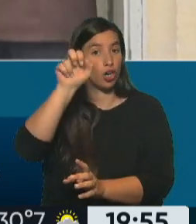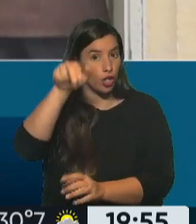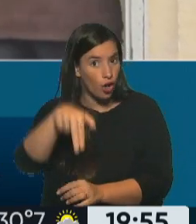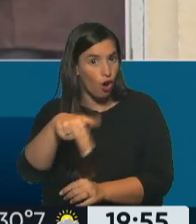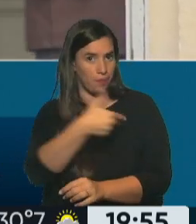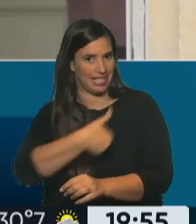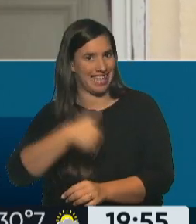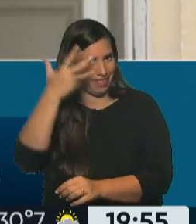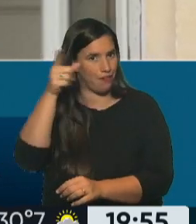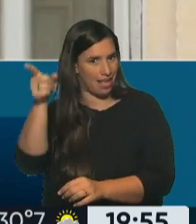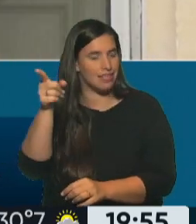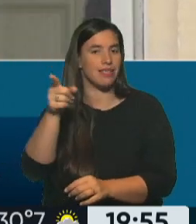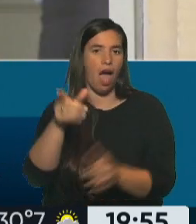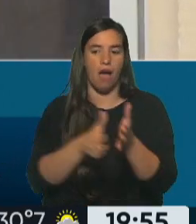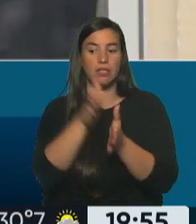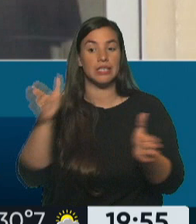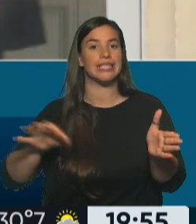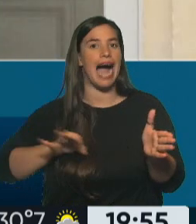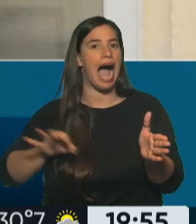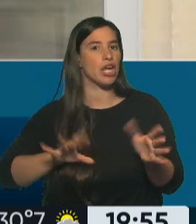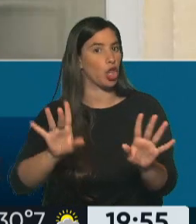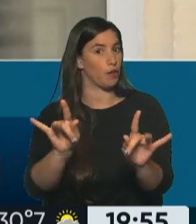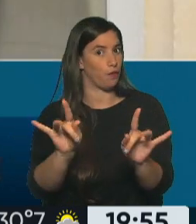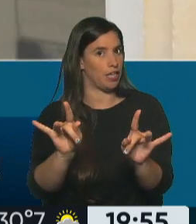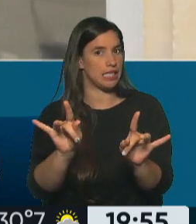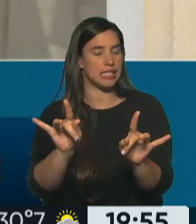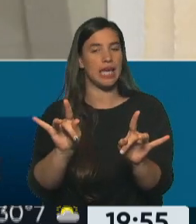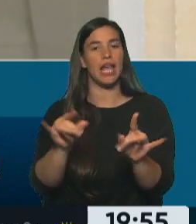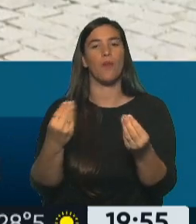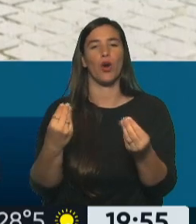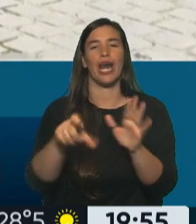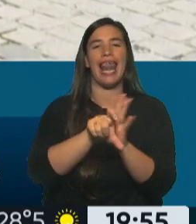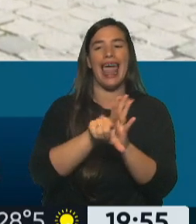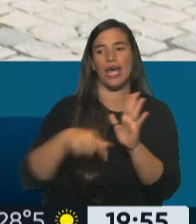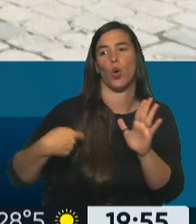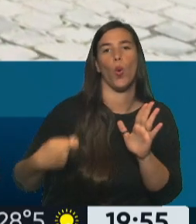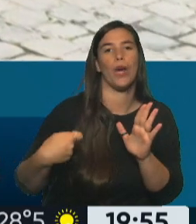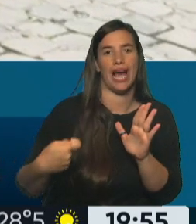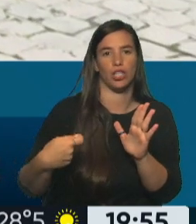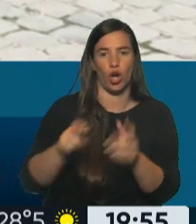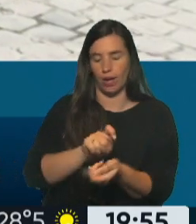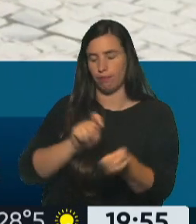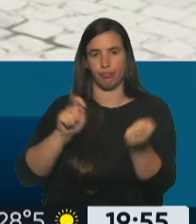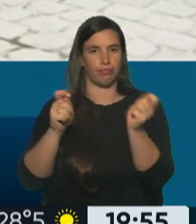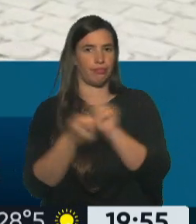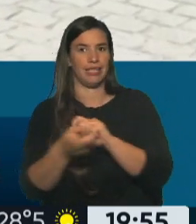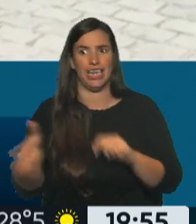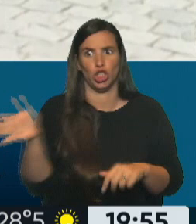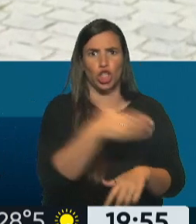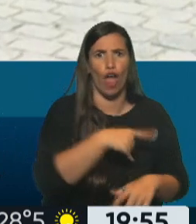muy difícil con la reforma jubilatoria que llevó adelante, una reforma que era muy impopular, que tenía un rechazo de